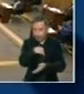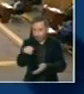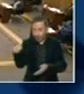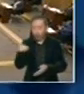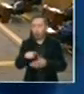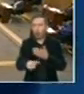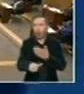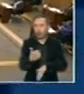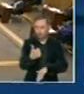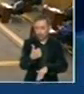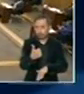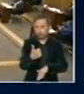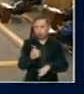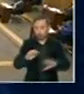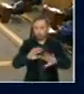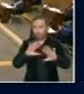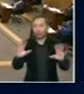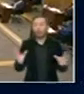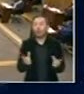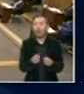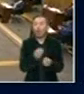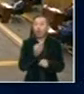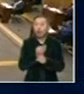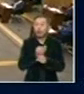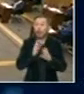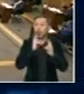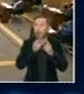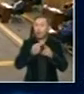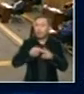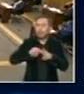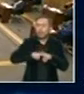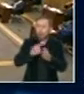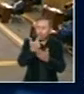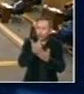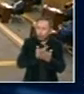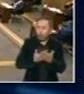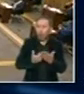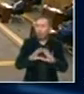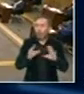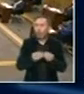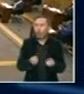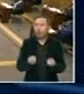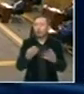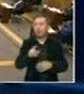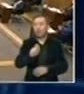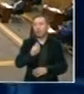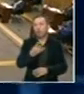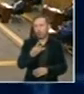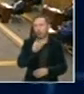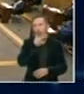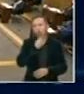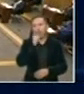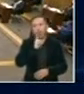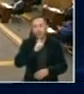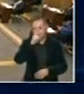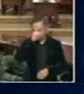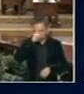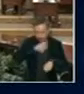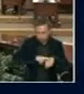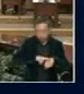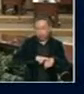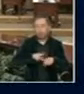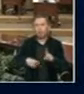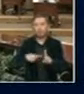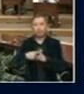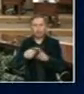lo indica, bueno, pues en ese camino están argumentando. Pues qué delicado. Lo que yo veo es una reacción contraria. Mira,